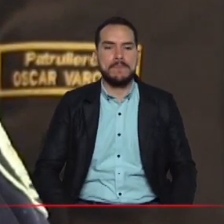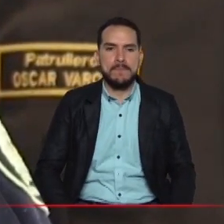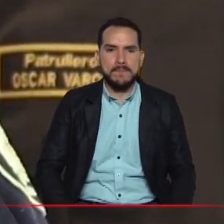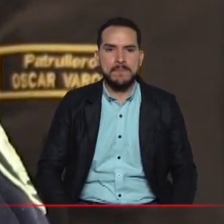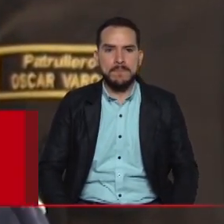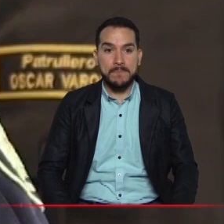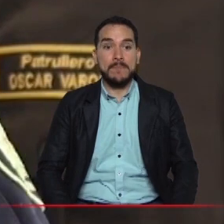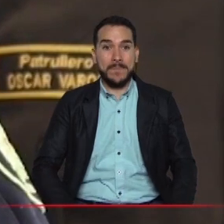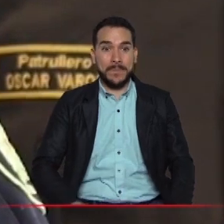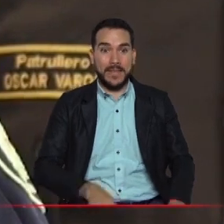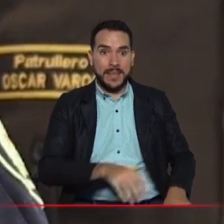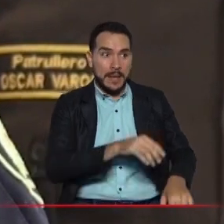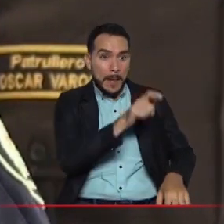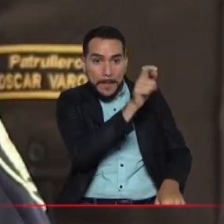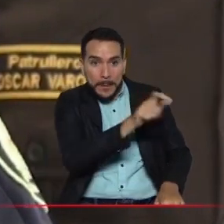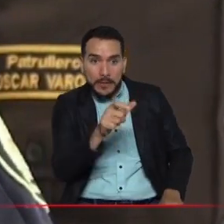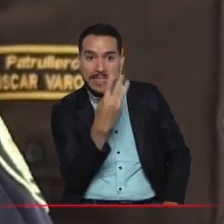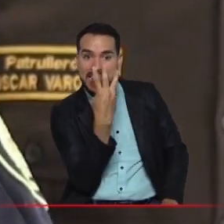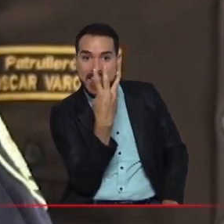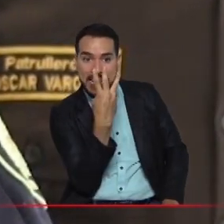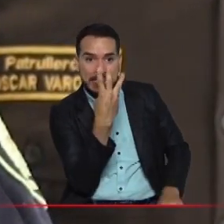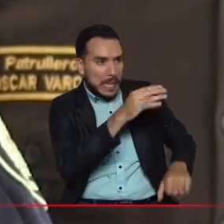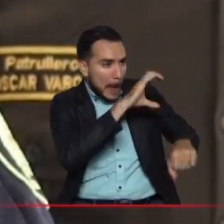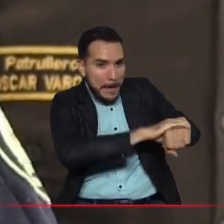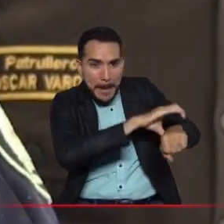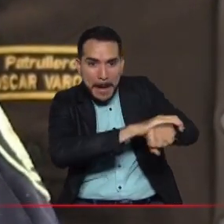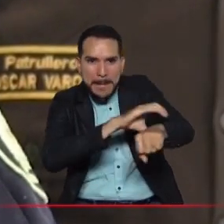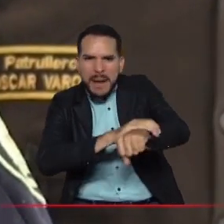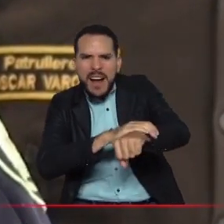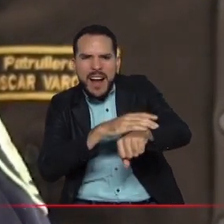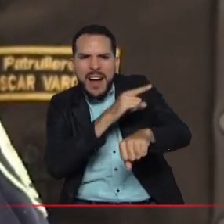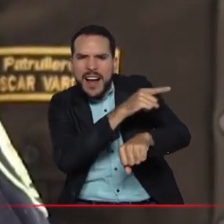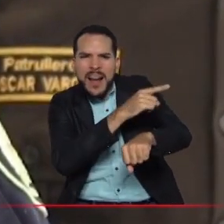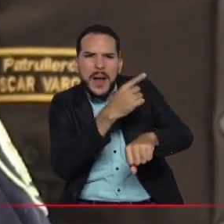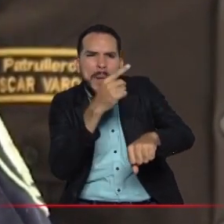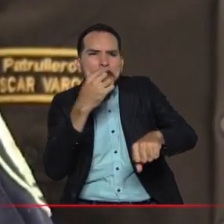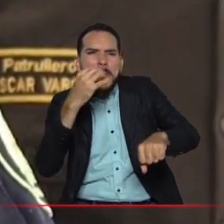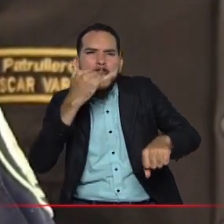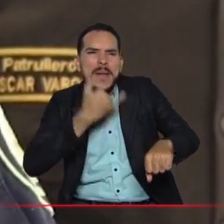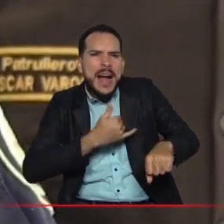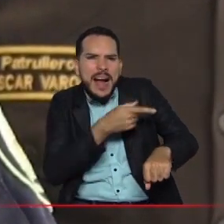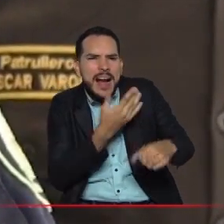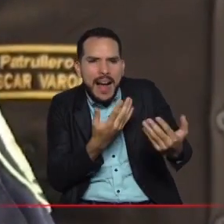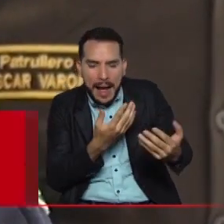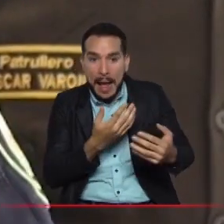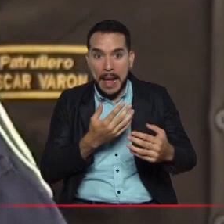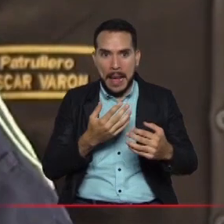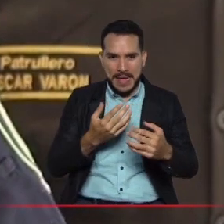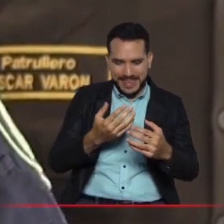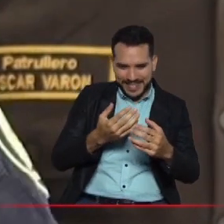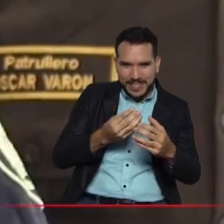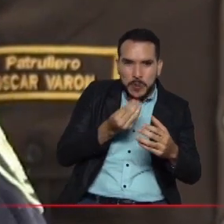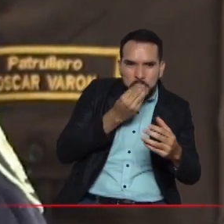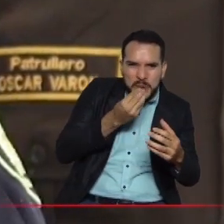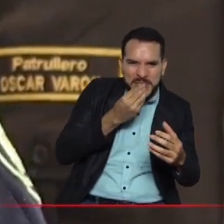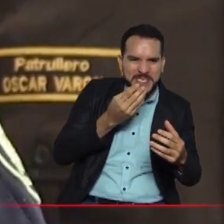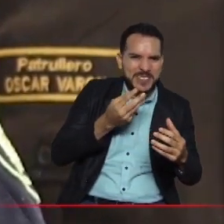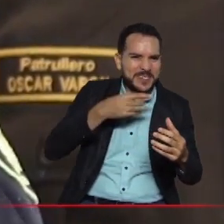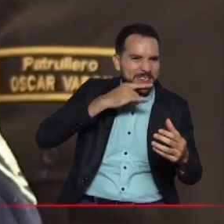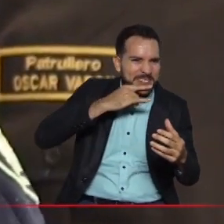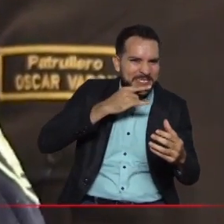3 capturas por delitos de imitación o simulación de alimentos, productos o sustancias. Se